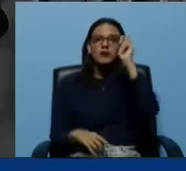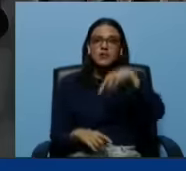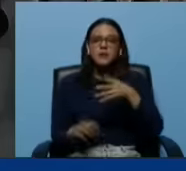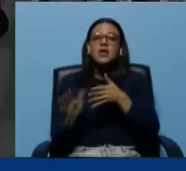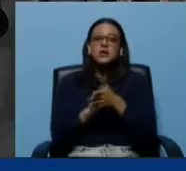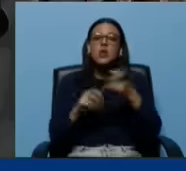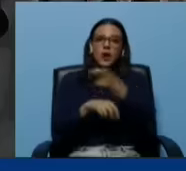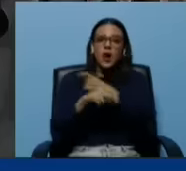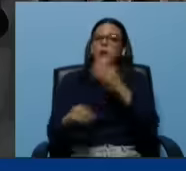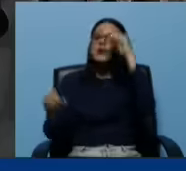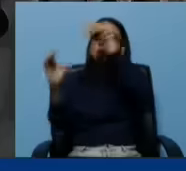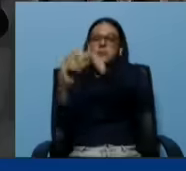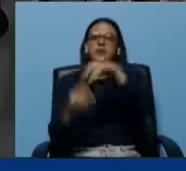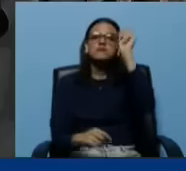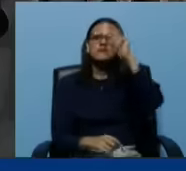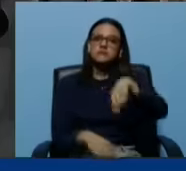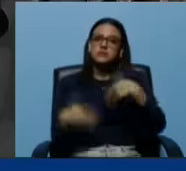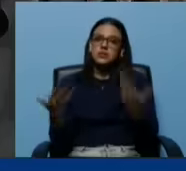democráticamente.